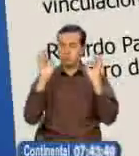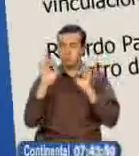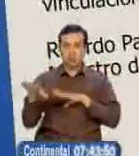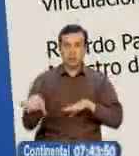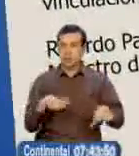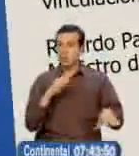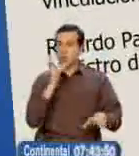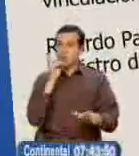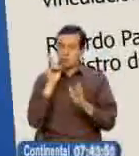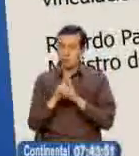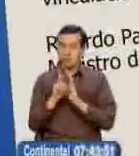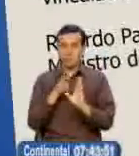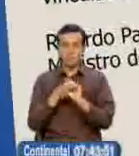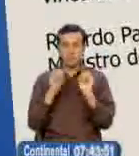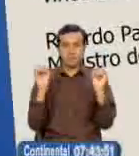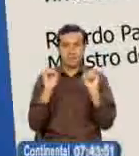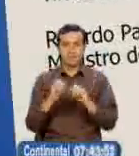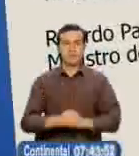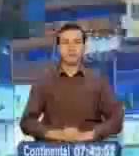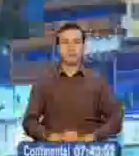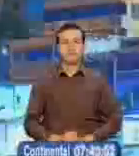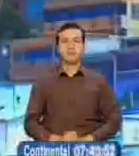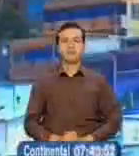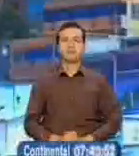acciones denunciadas.